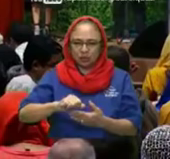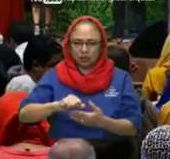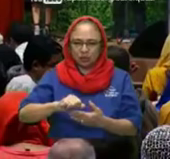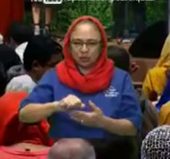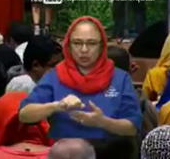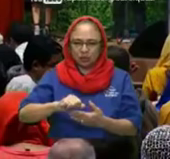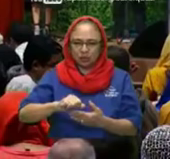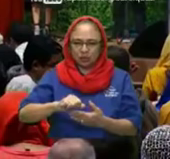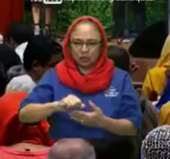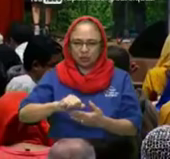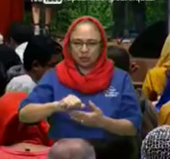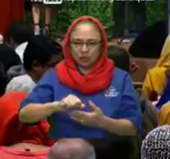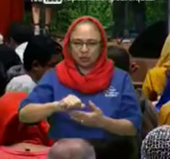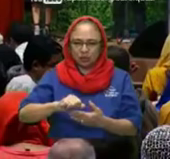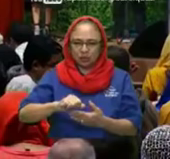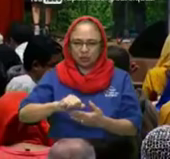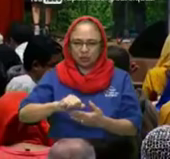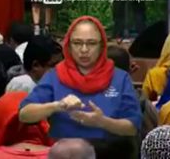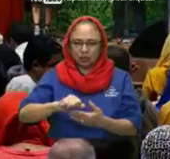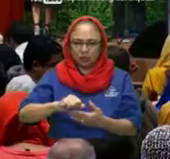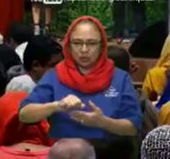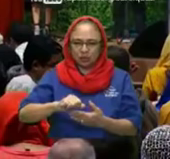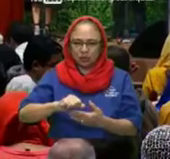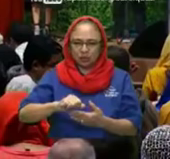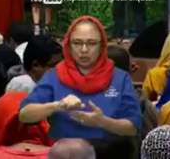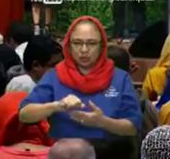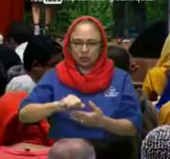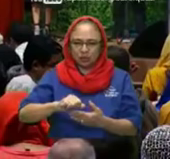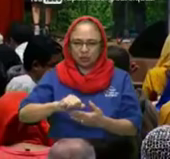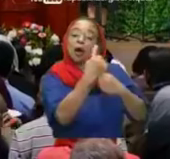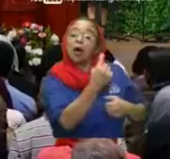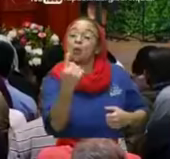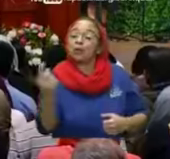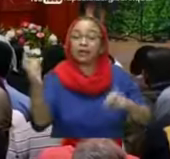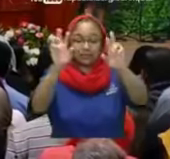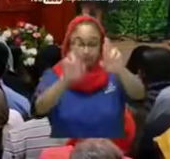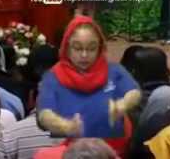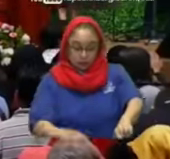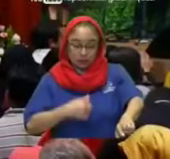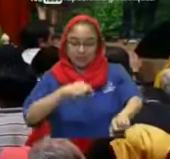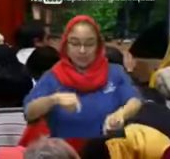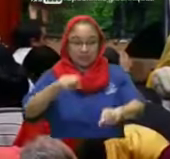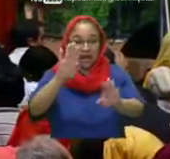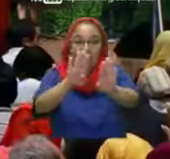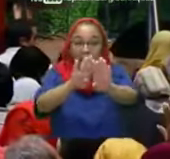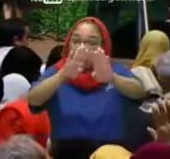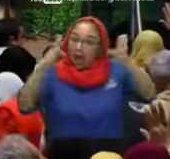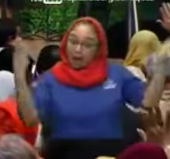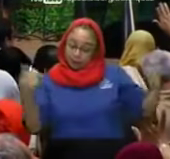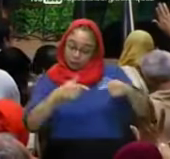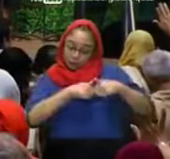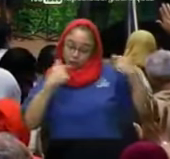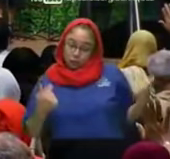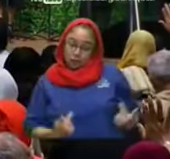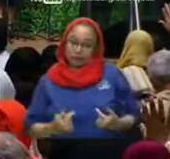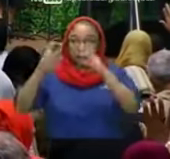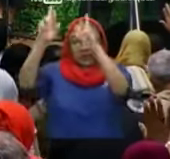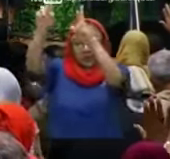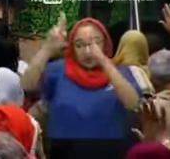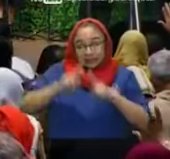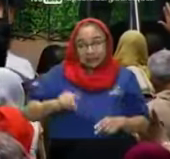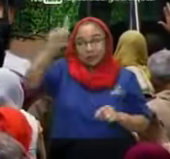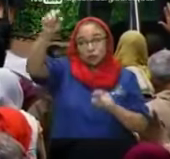una bendición extraordinaria sobre cada uno de los que está recibiendo esta bendición.